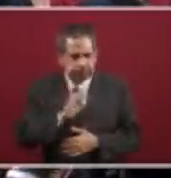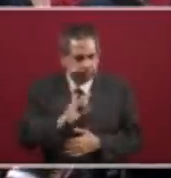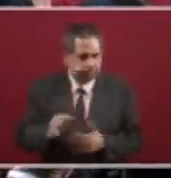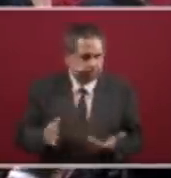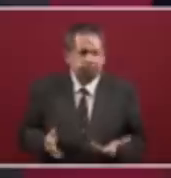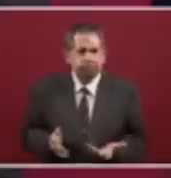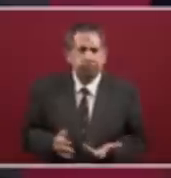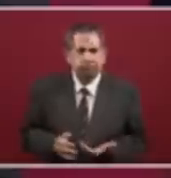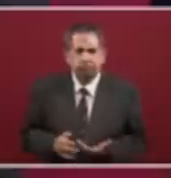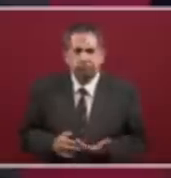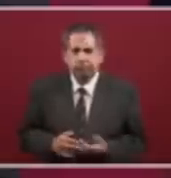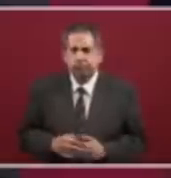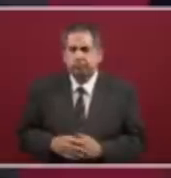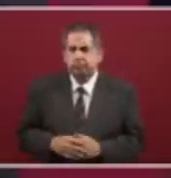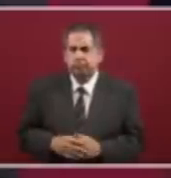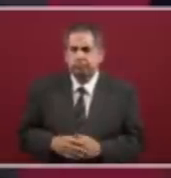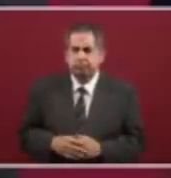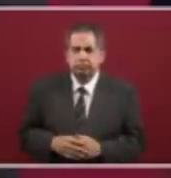este